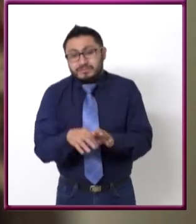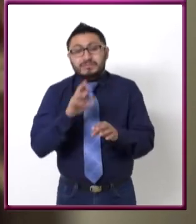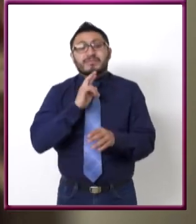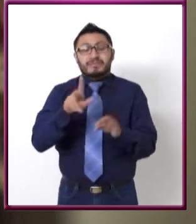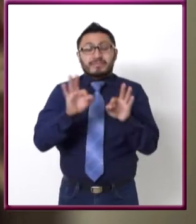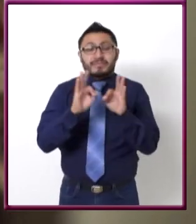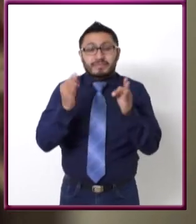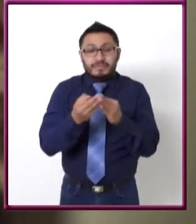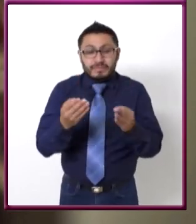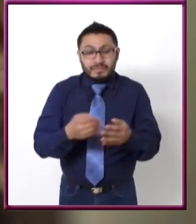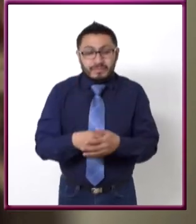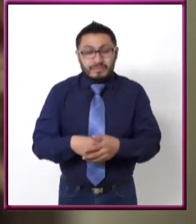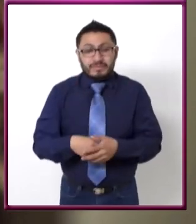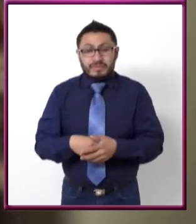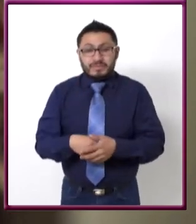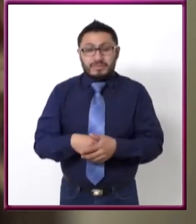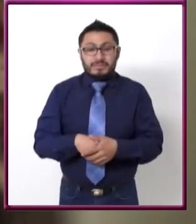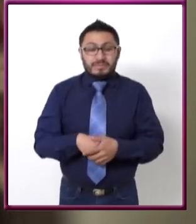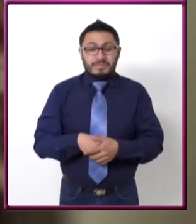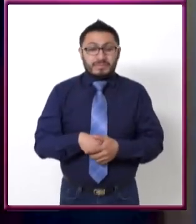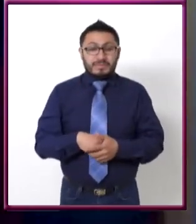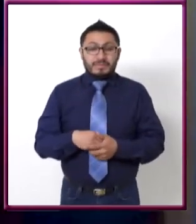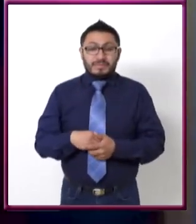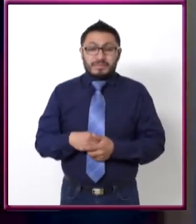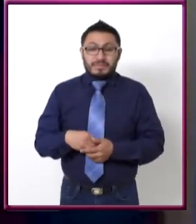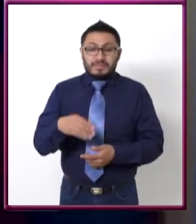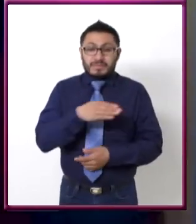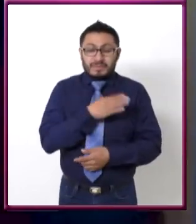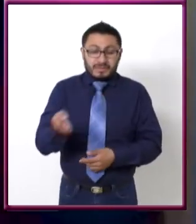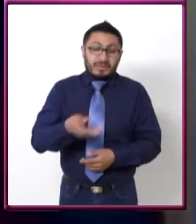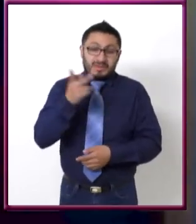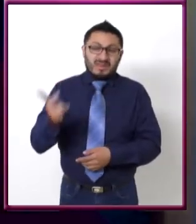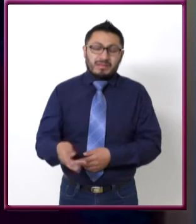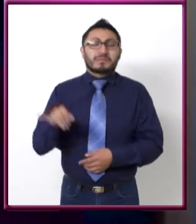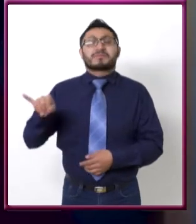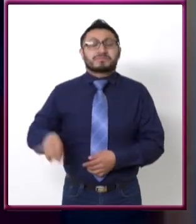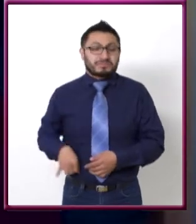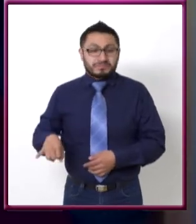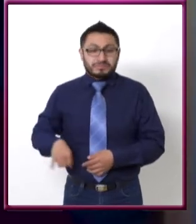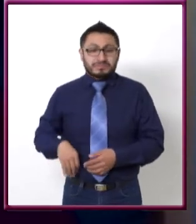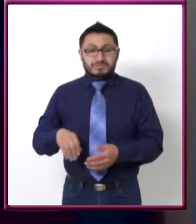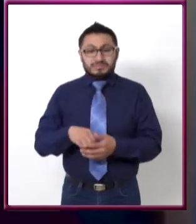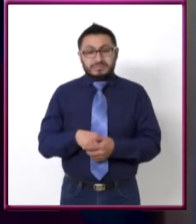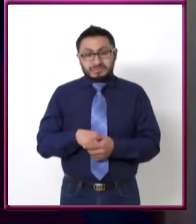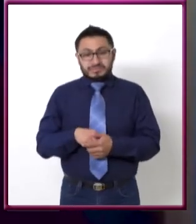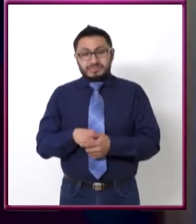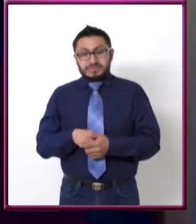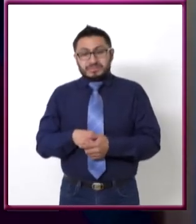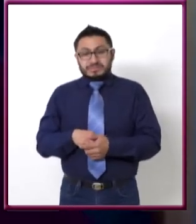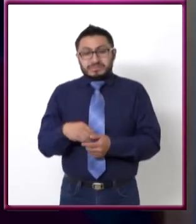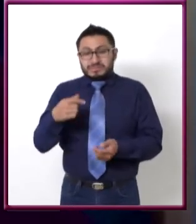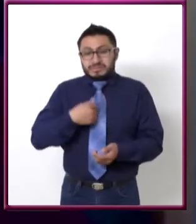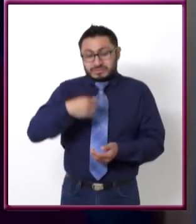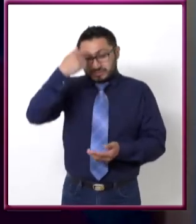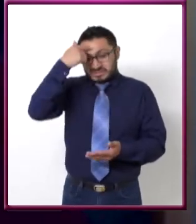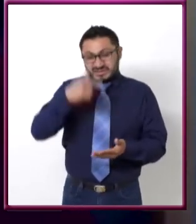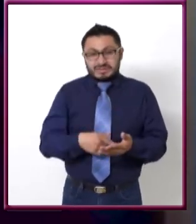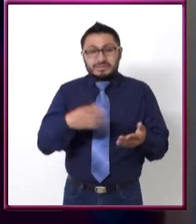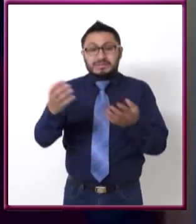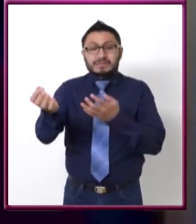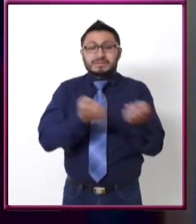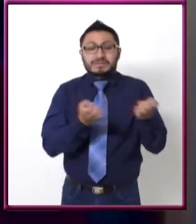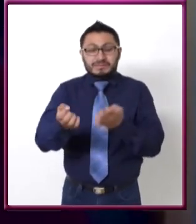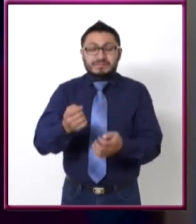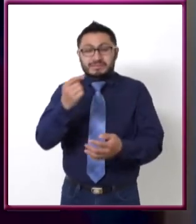relacionarnos de mejor manera con nuestras emociones? Bueno, es una muy buena pregunta. Y yo creo que